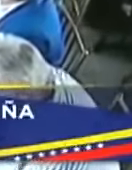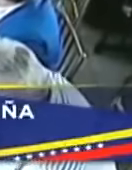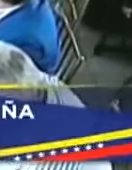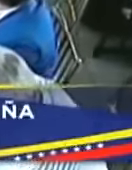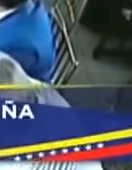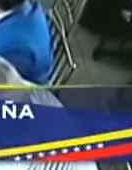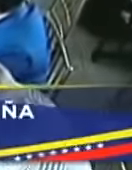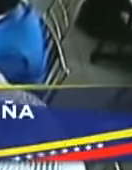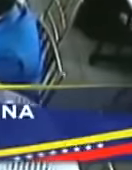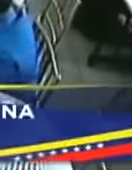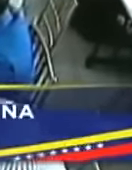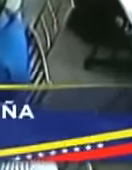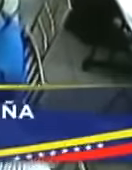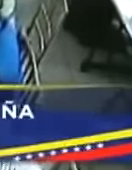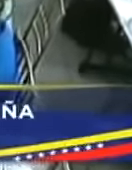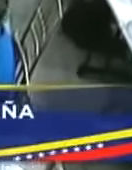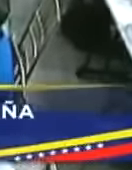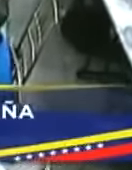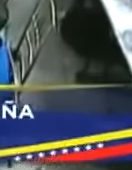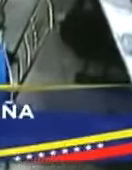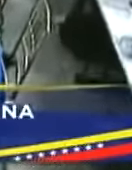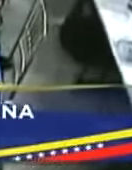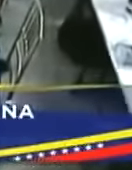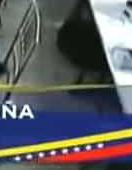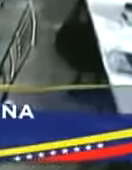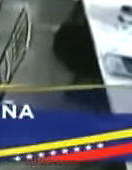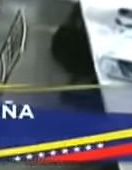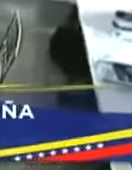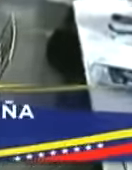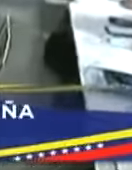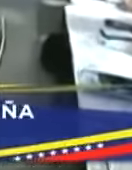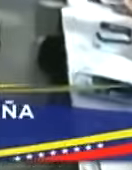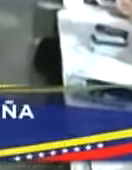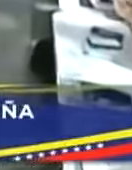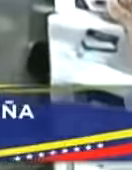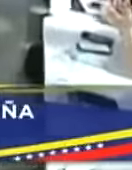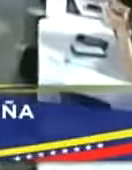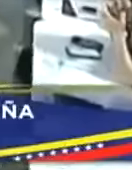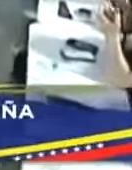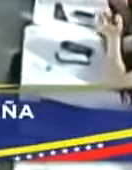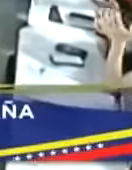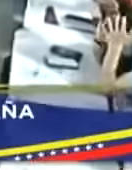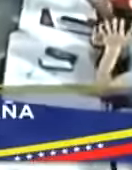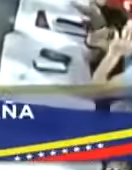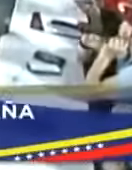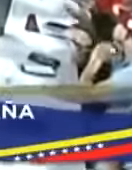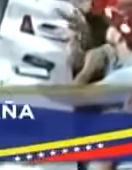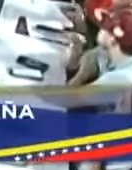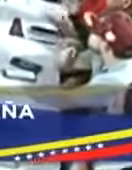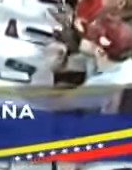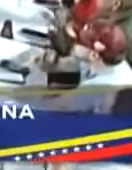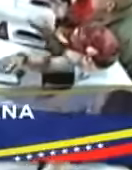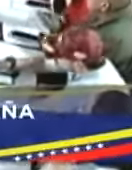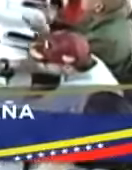todos, a todas, a ustedes y a